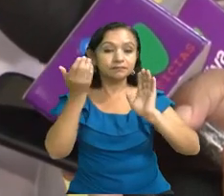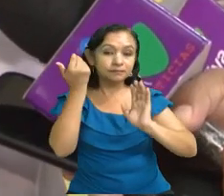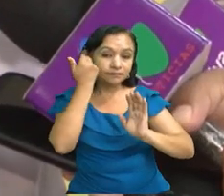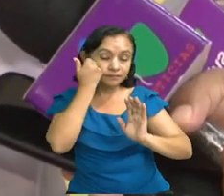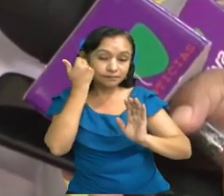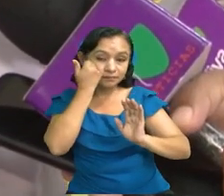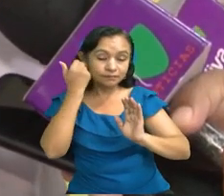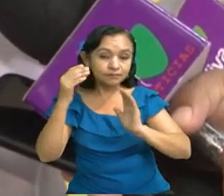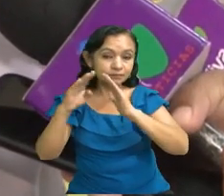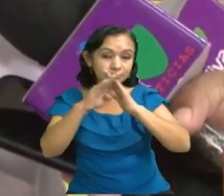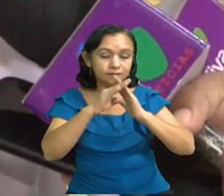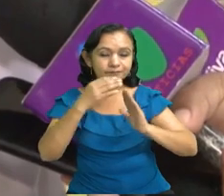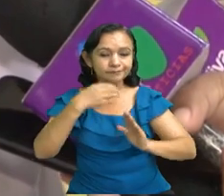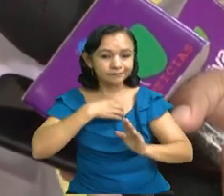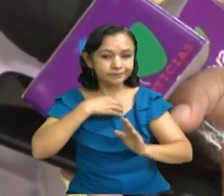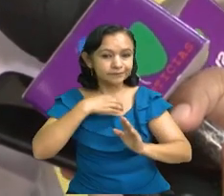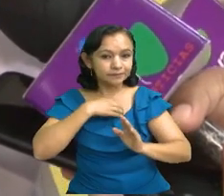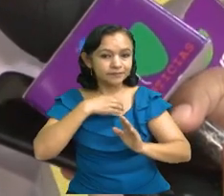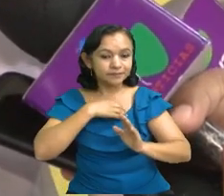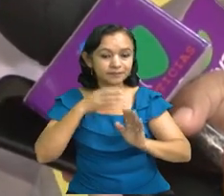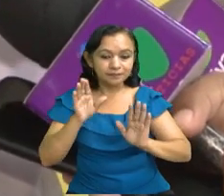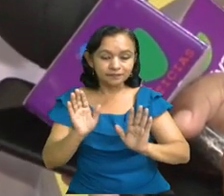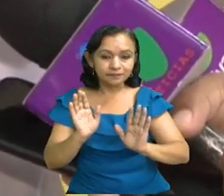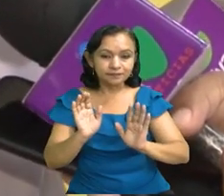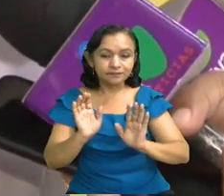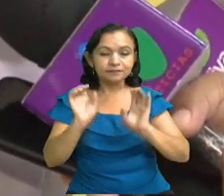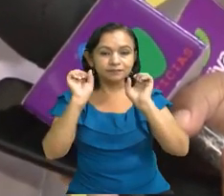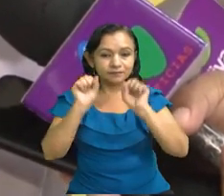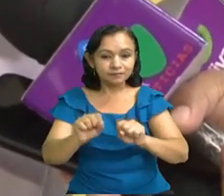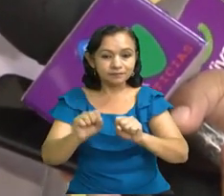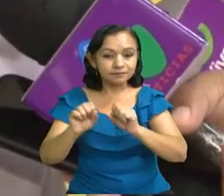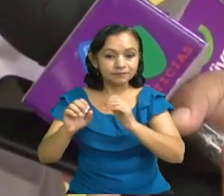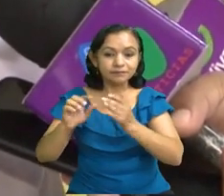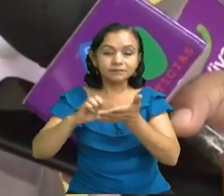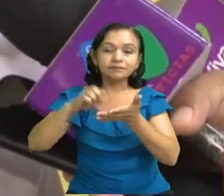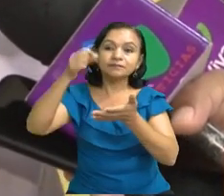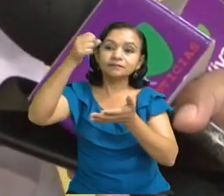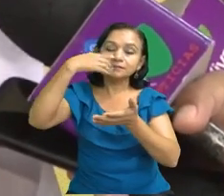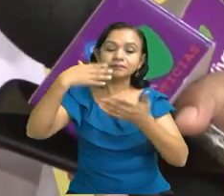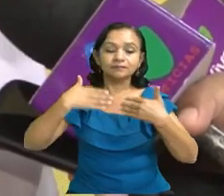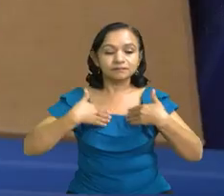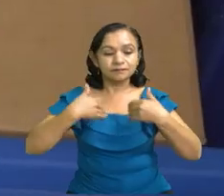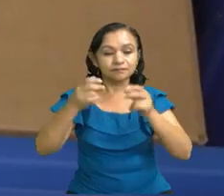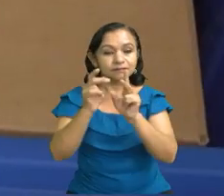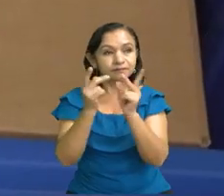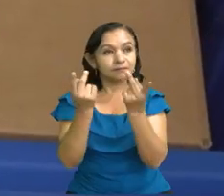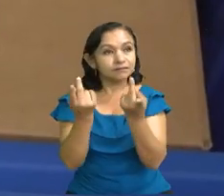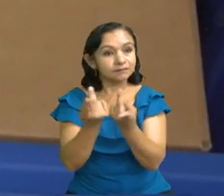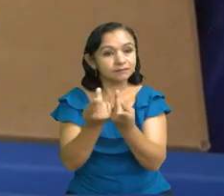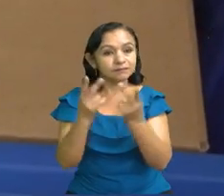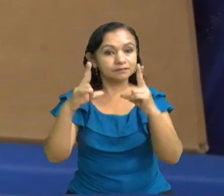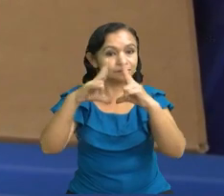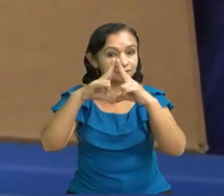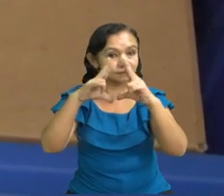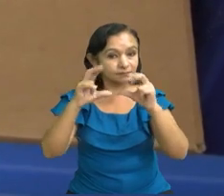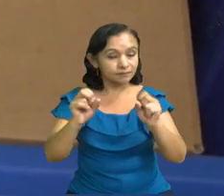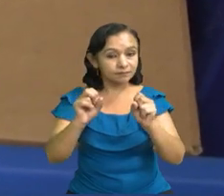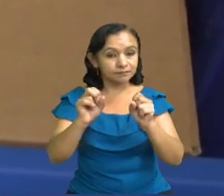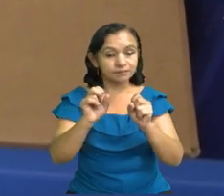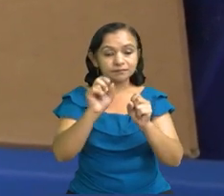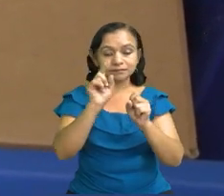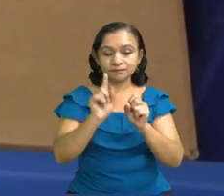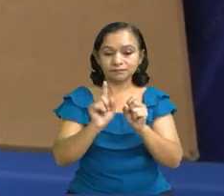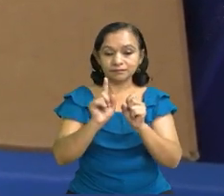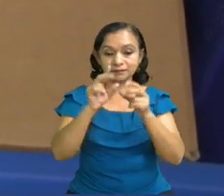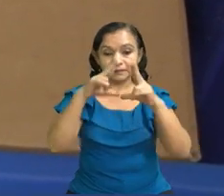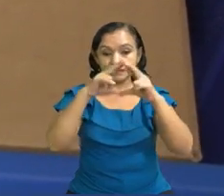que son propias para poder nosotros darle salud a nuestra población. Nicaragua está entre los primeros lugares